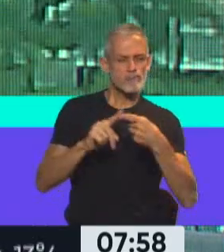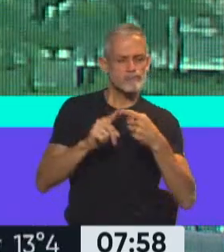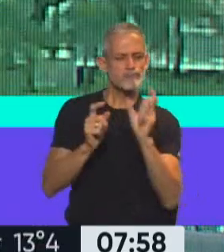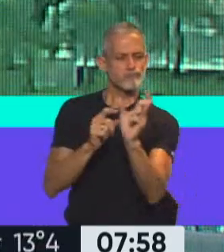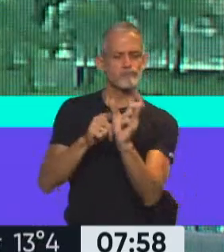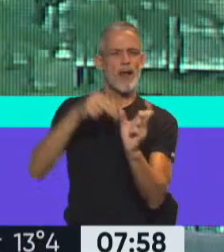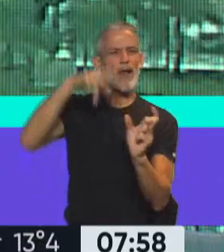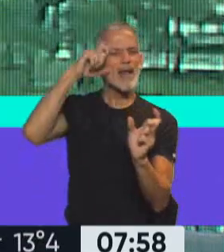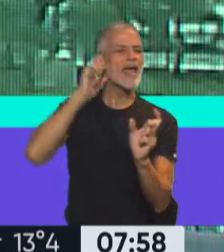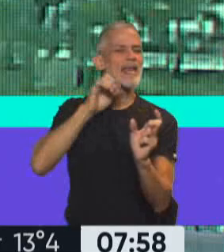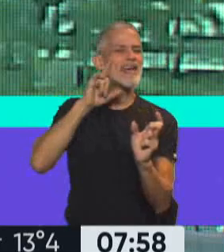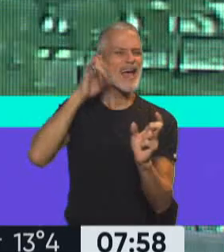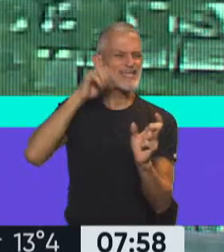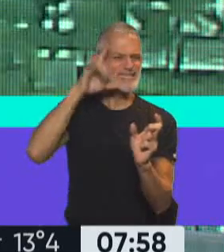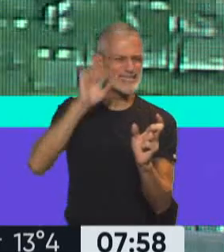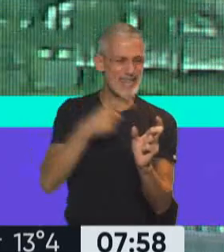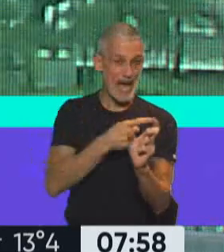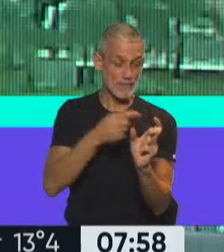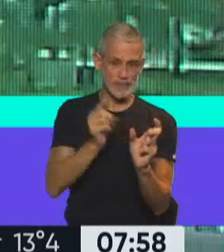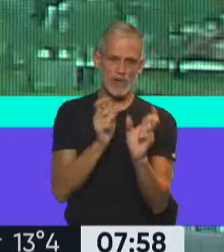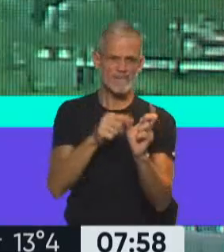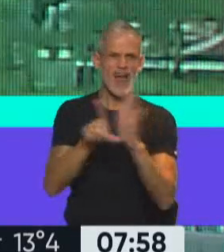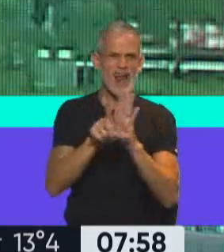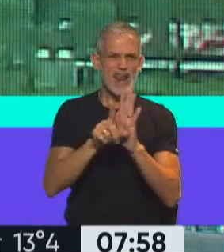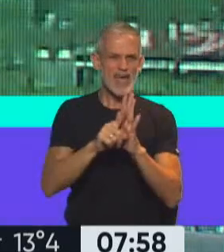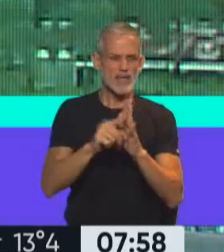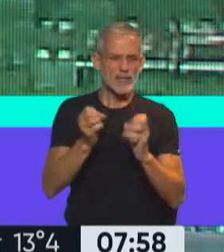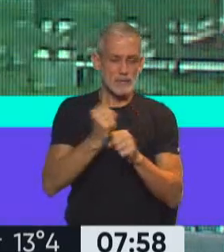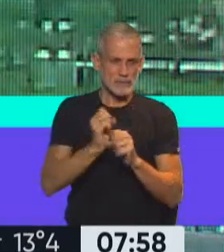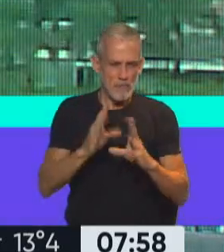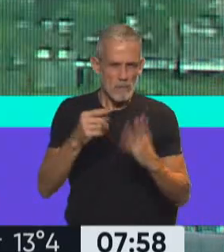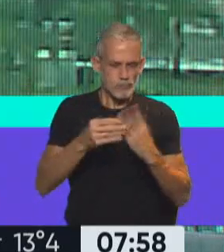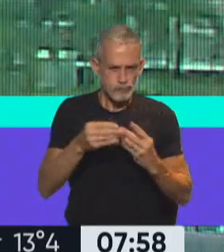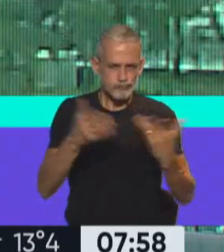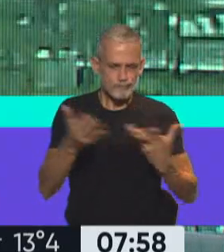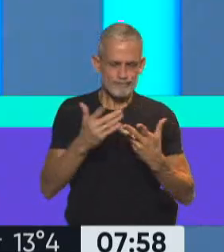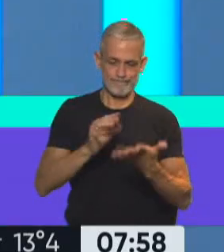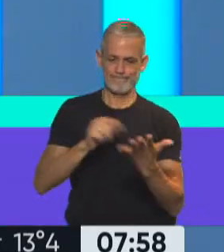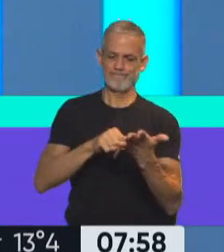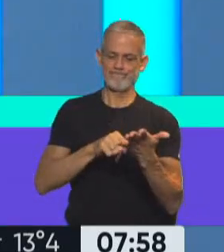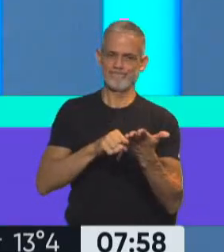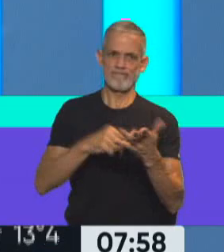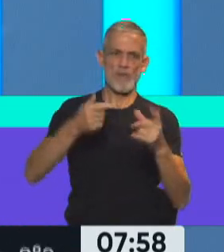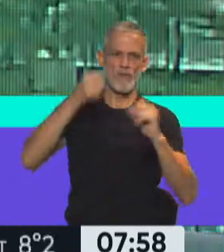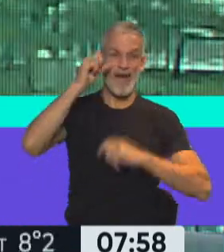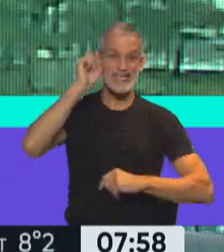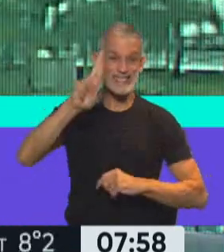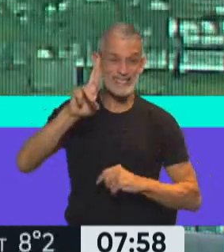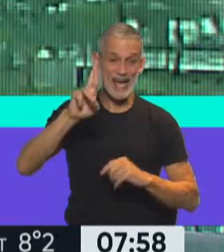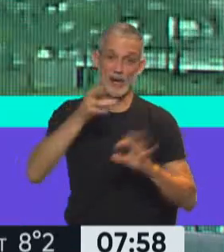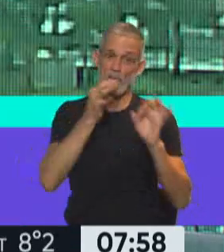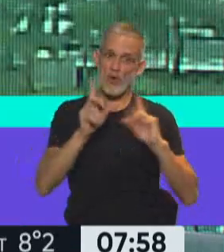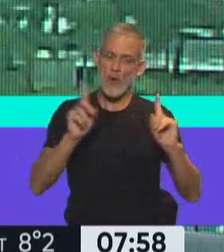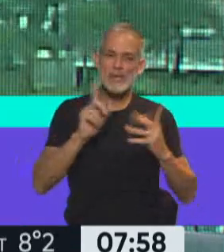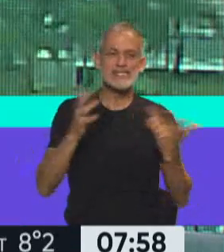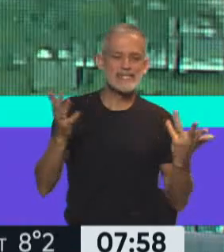palabra negligencia, ¿no?, que es la que aparece en la ley de vacunas y que de una u otra manera es la que genera el rechazo por parte de Pfizer para la venta y